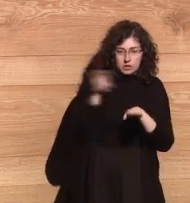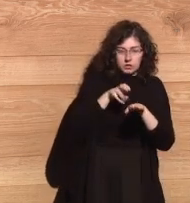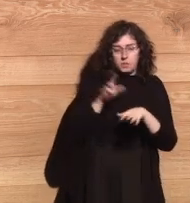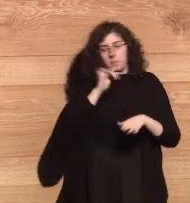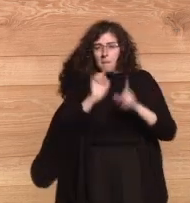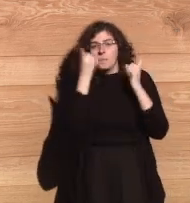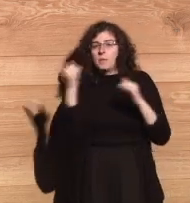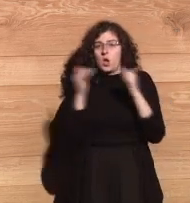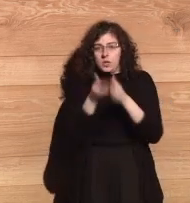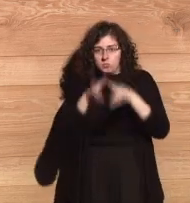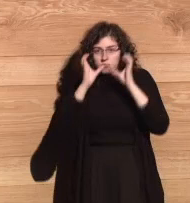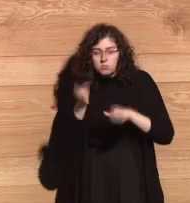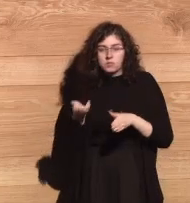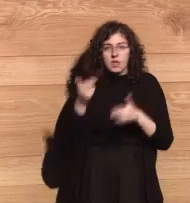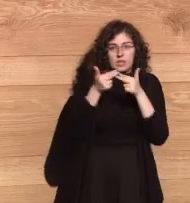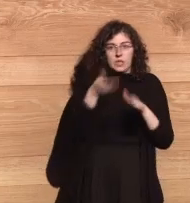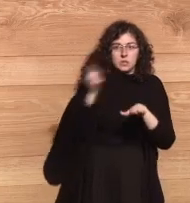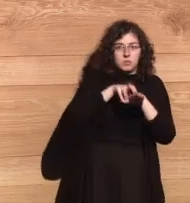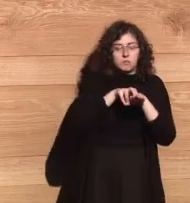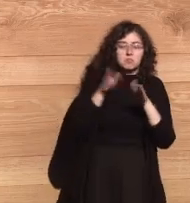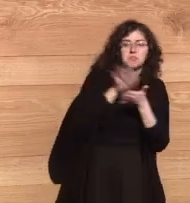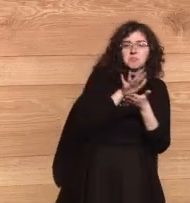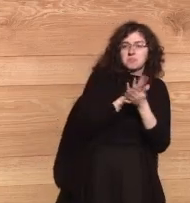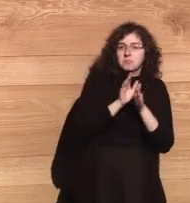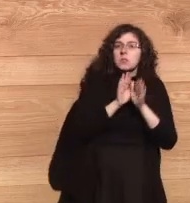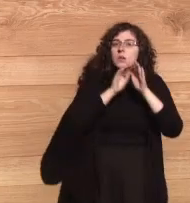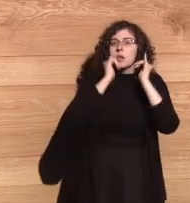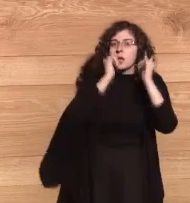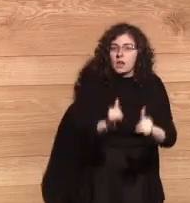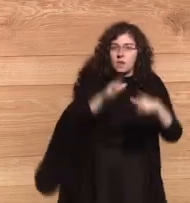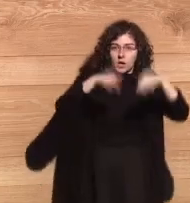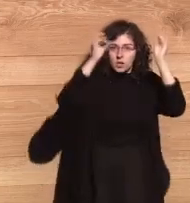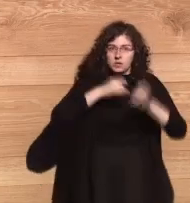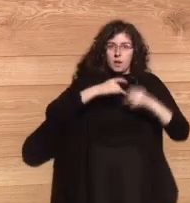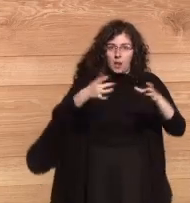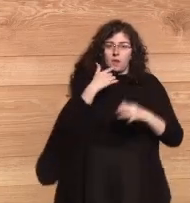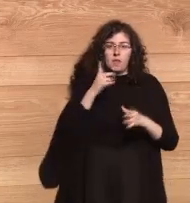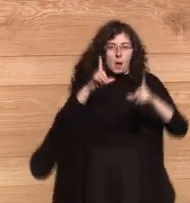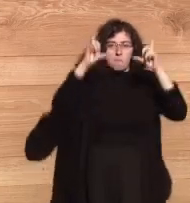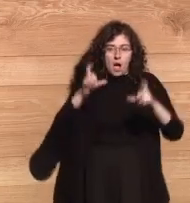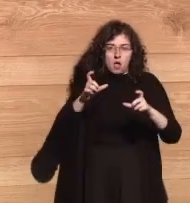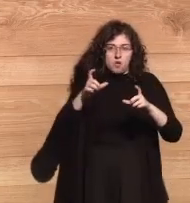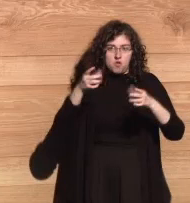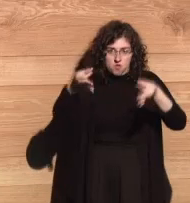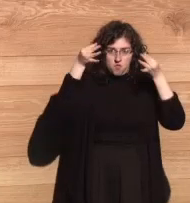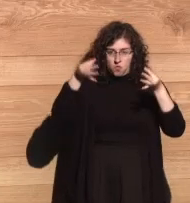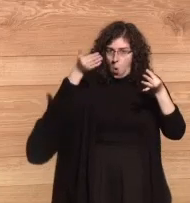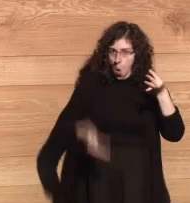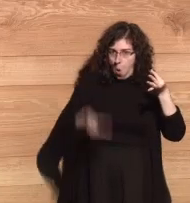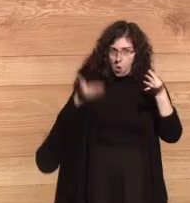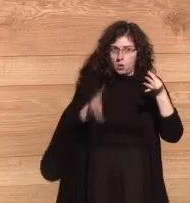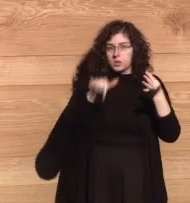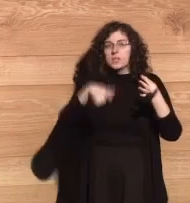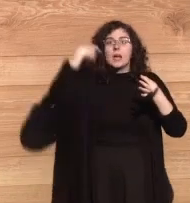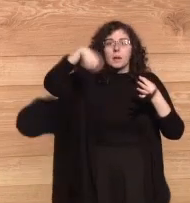el taxi tranquilamente, llegaba a la Casa Blanca, todo allí muy a gusto y ¡pam! Fotón. Y el fotón era pues eso, ¿no?